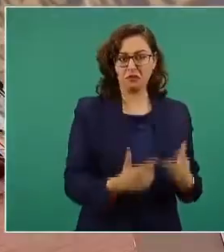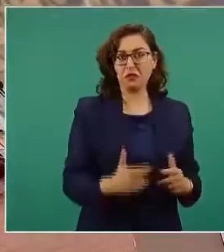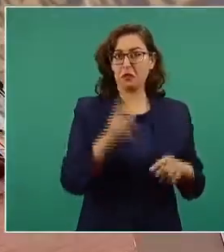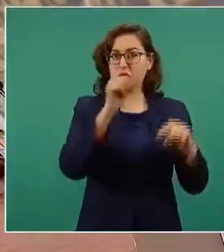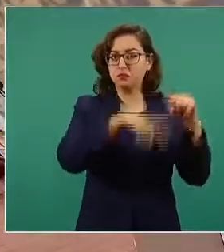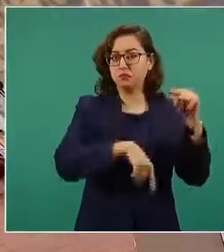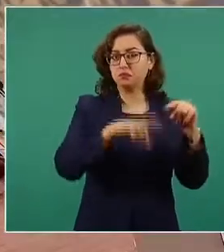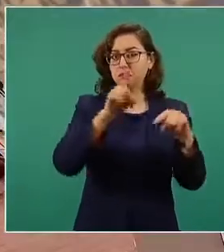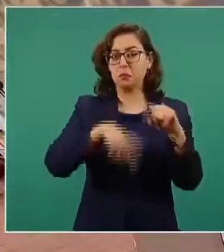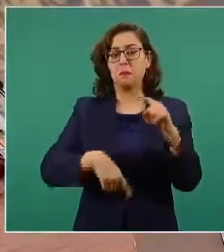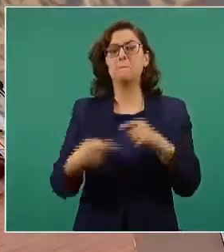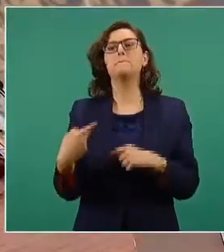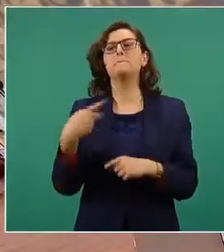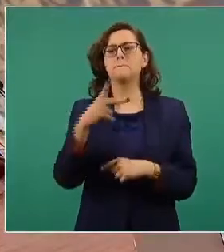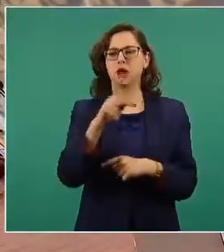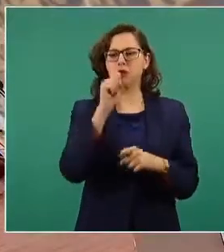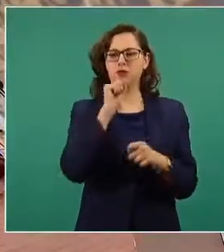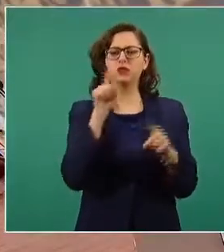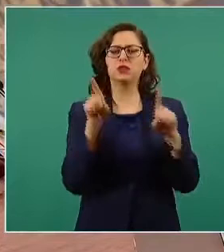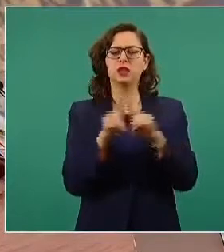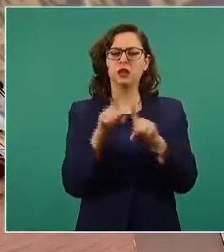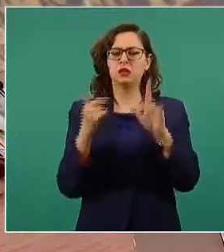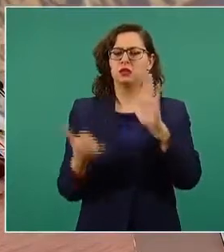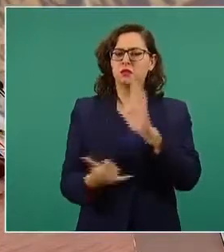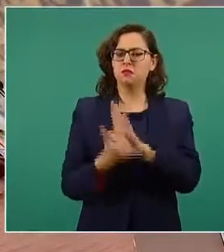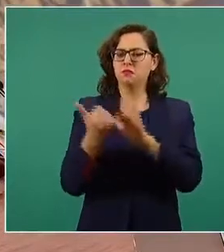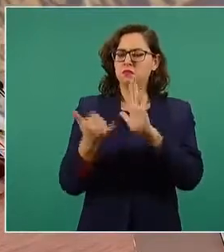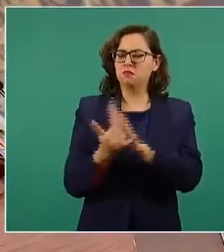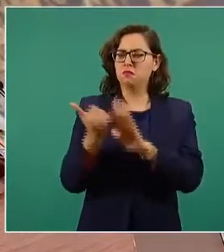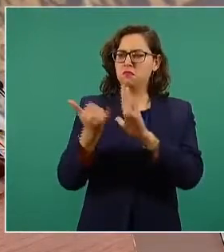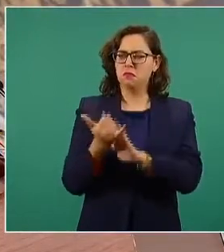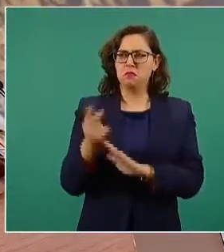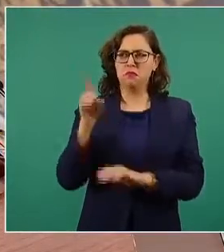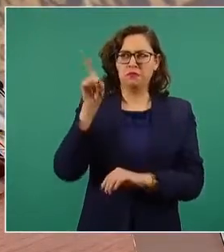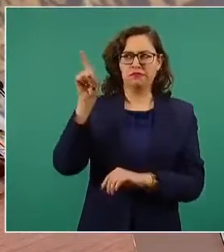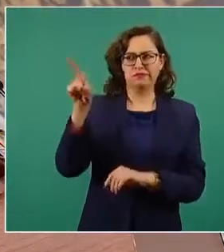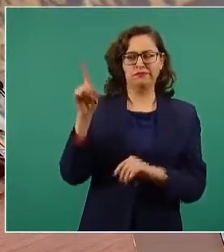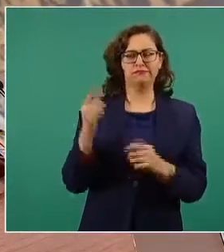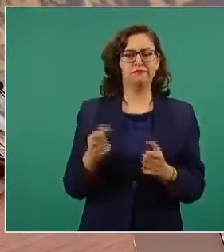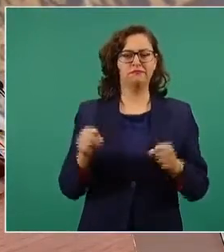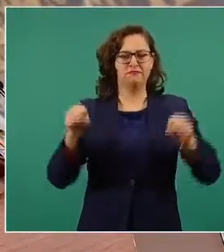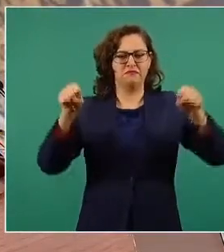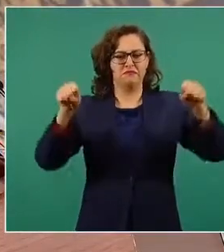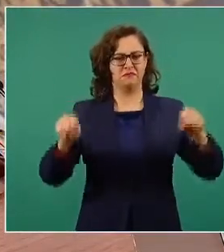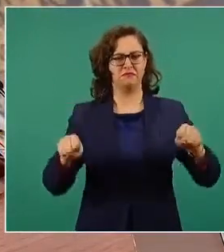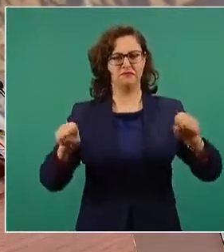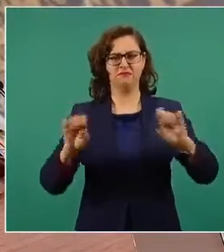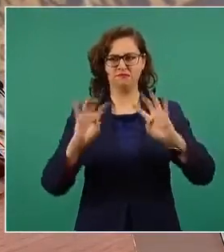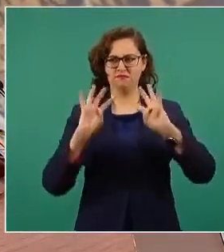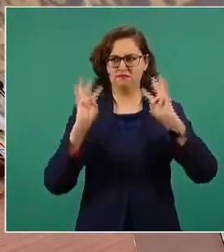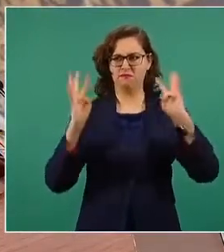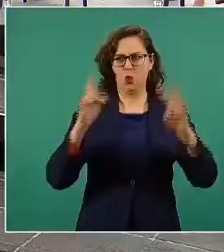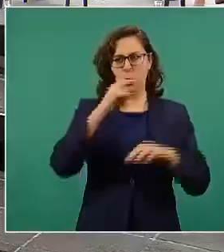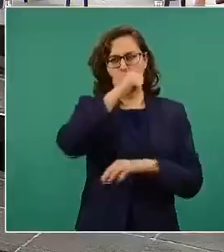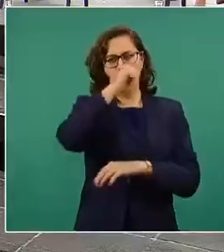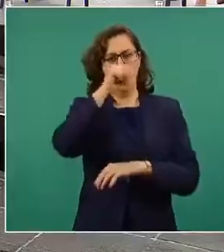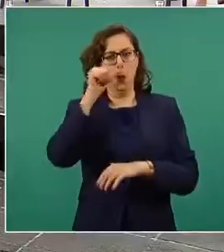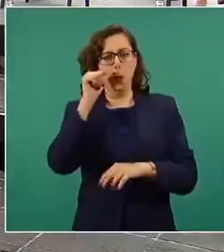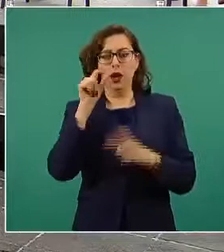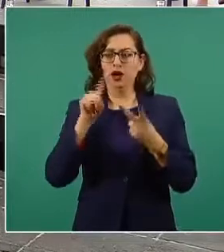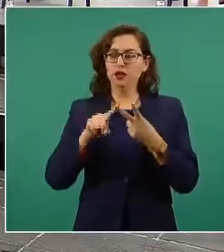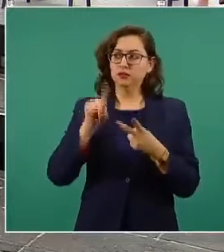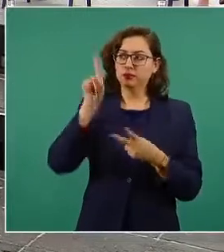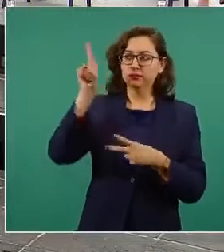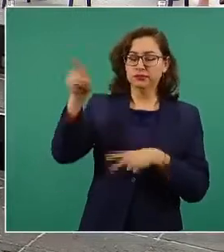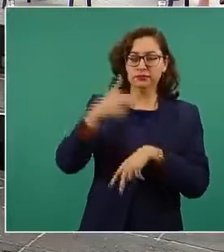emblemáticos como el hemiciclo a Juárez y el Ángel de la Independencia, y se inició la construcción